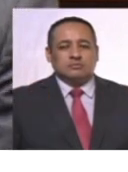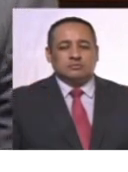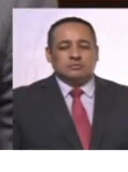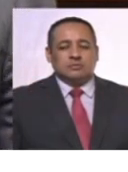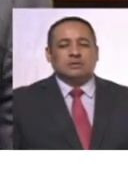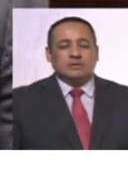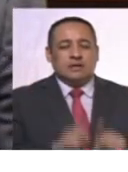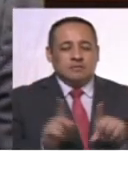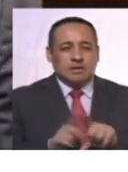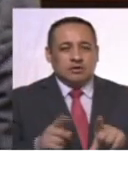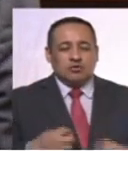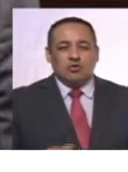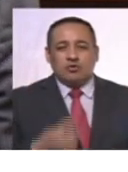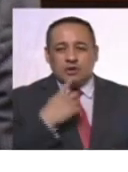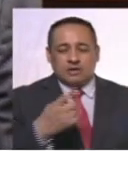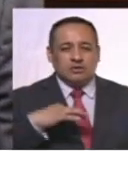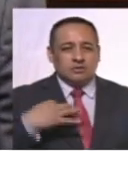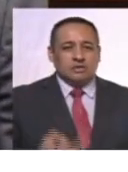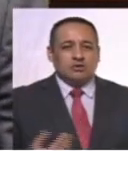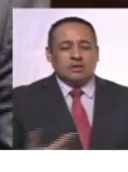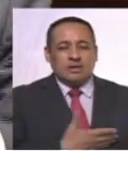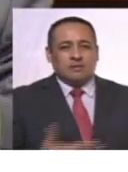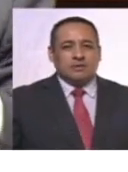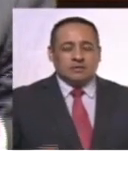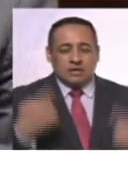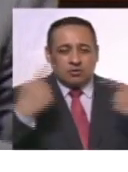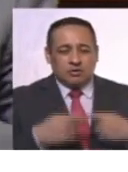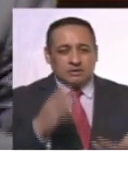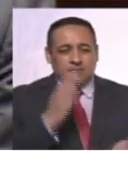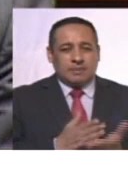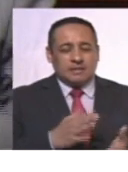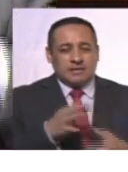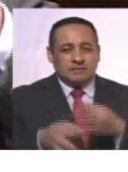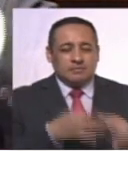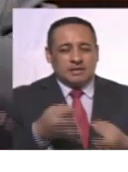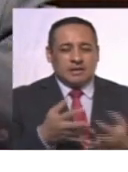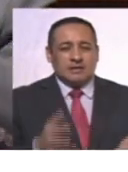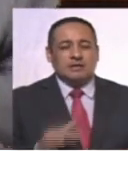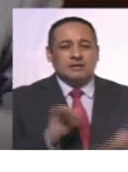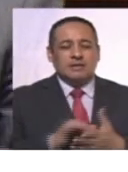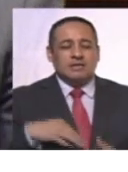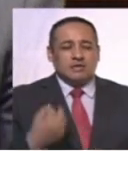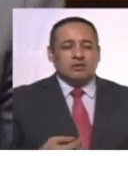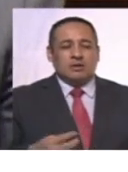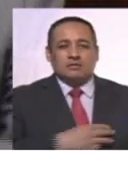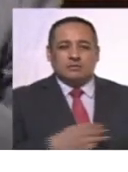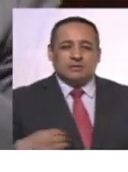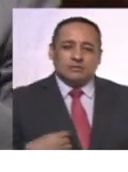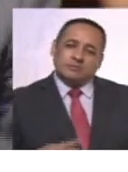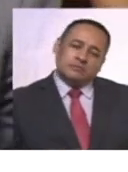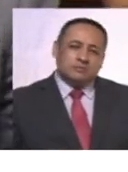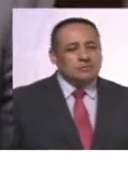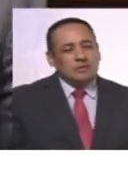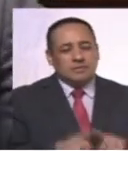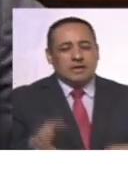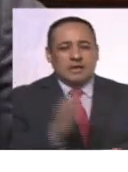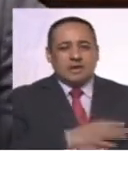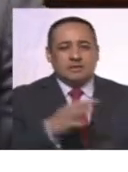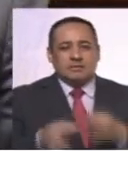Y con esto, señora presidenta, concluyo esta parte de explicar lo que la señora ministra al principio